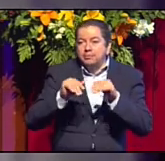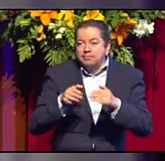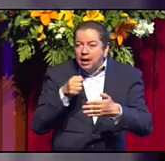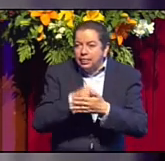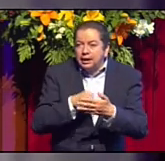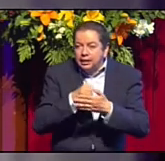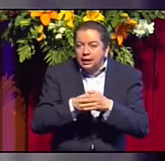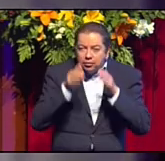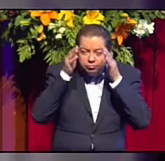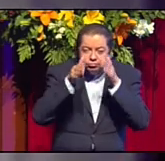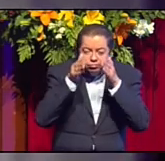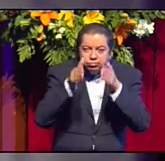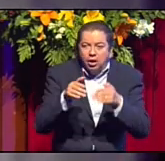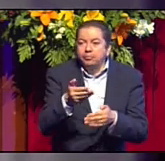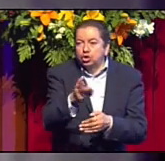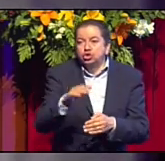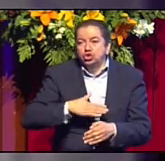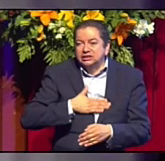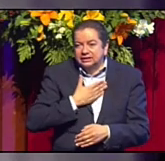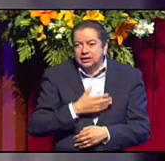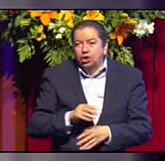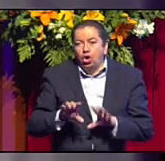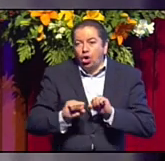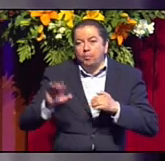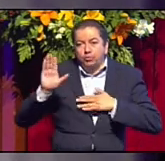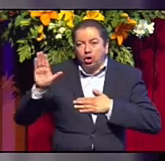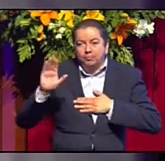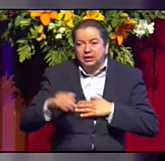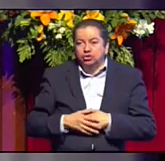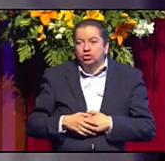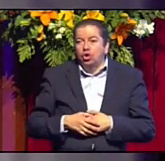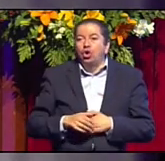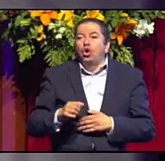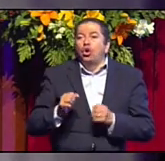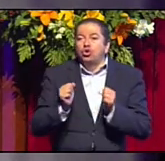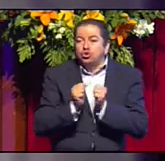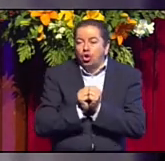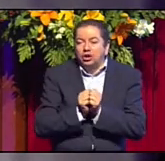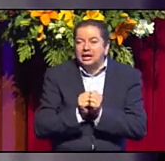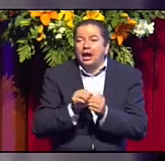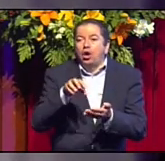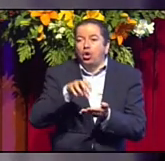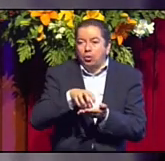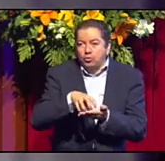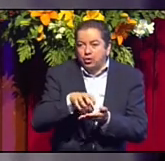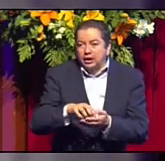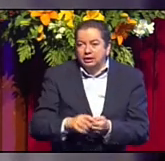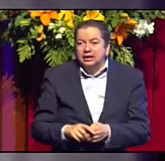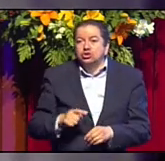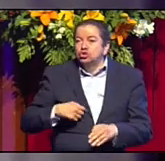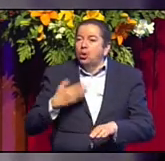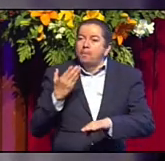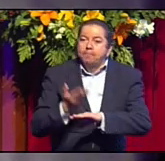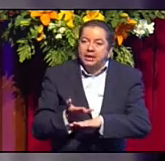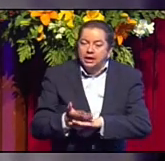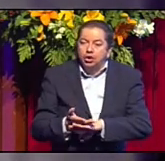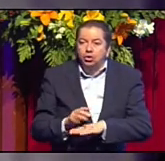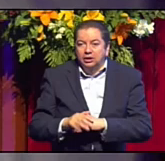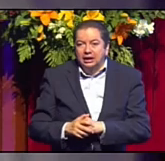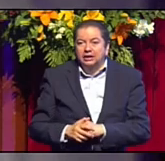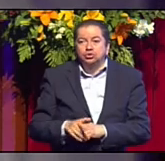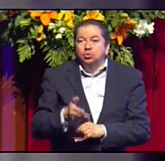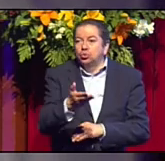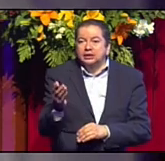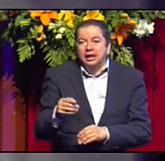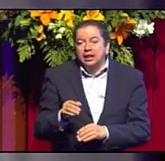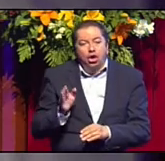siento que efectivamente hay un compromiso, no con el alcalde, sino un compromiso con la comuna. Y es eso lo que les pido día a día, que sigan